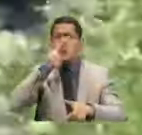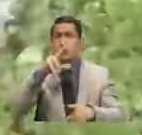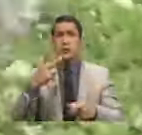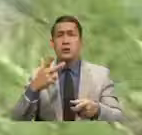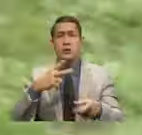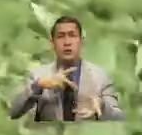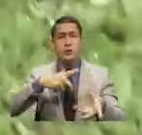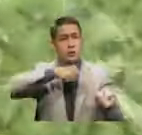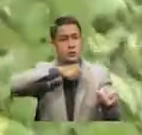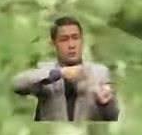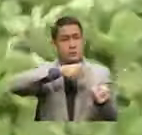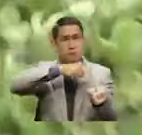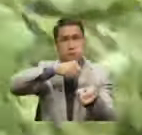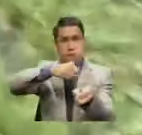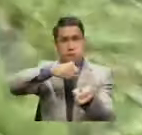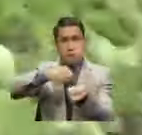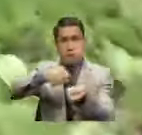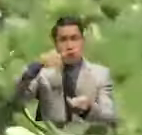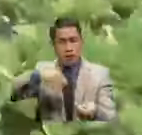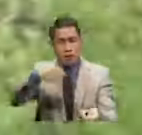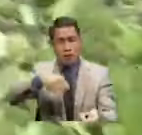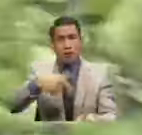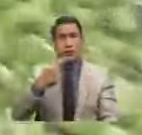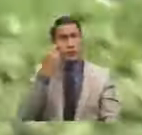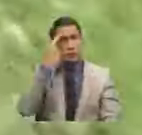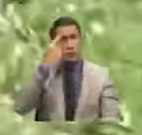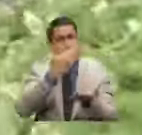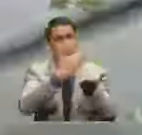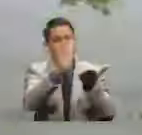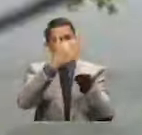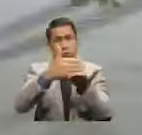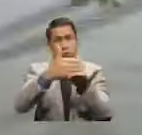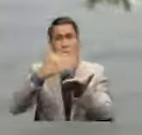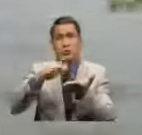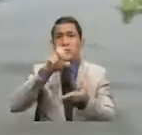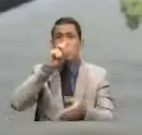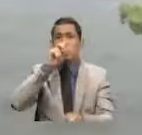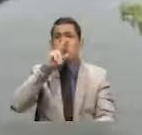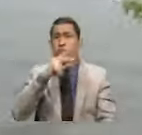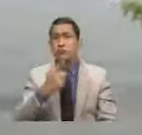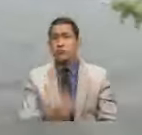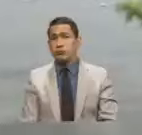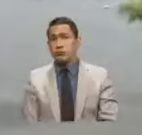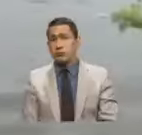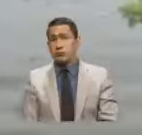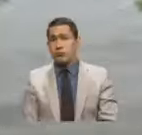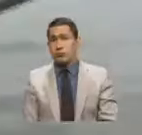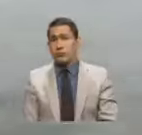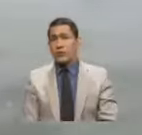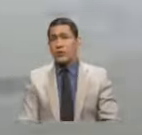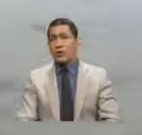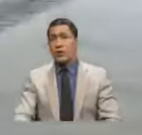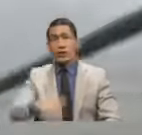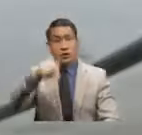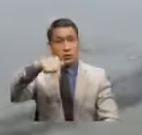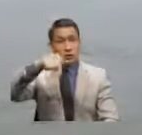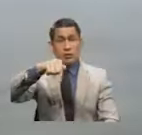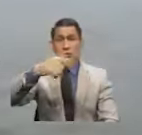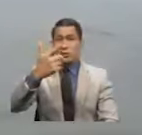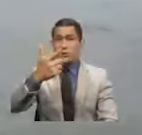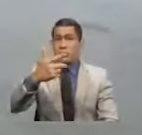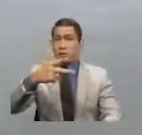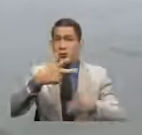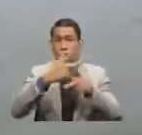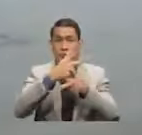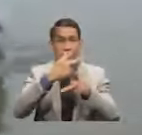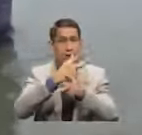líquido para que no lleguen esos animales aquí. Aquí es la salida, mire, todo esta es la salida. Por aquí salimos también, pero eso